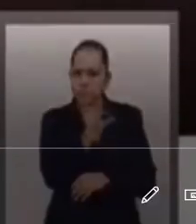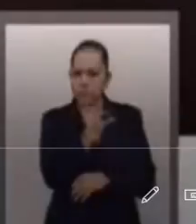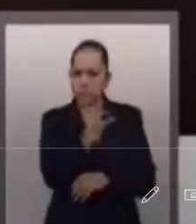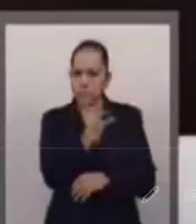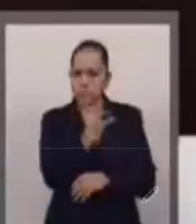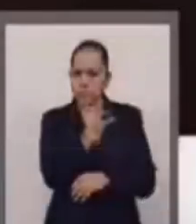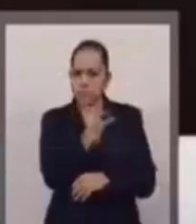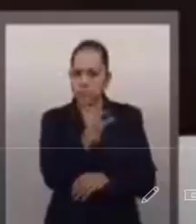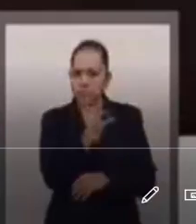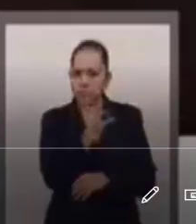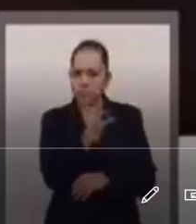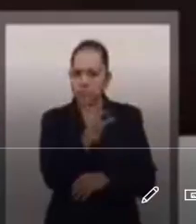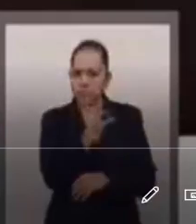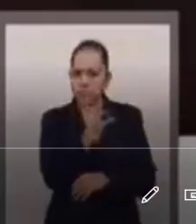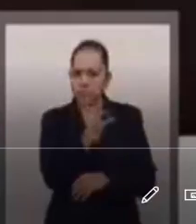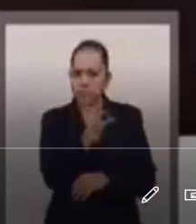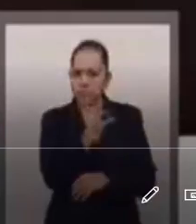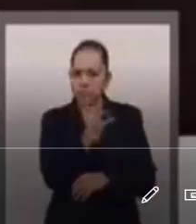En el CEP.